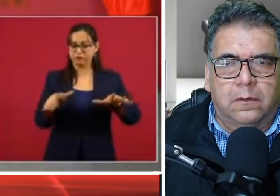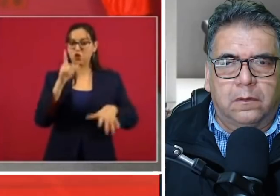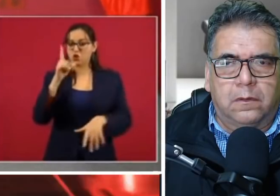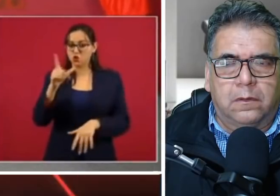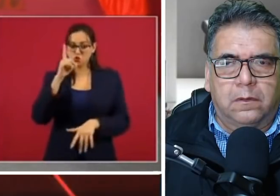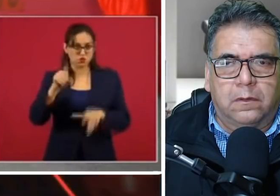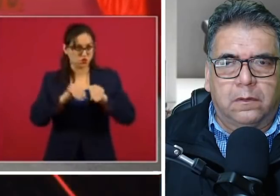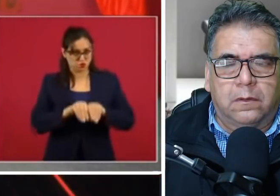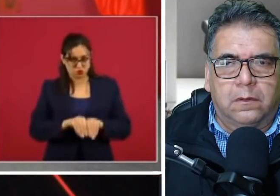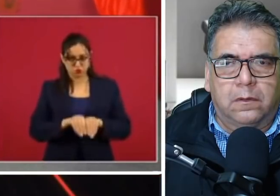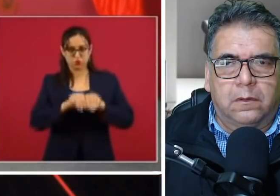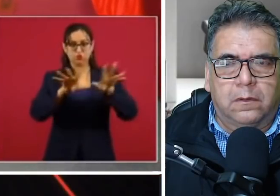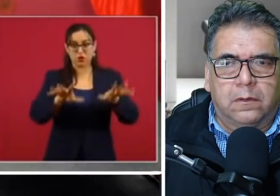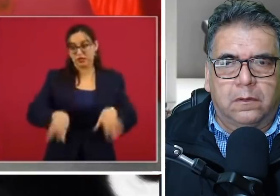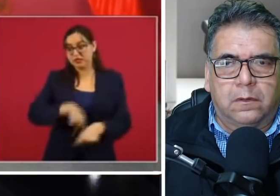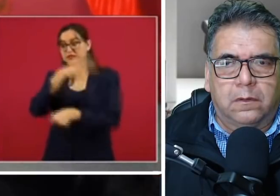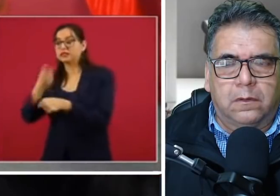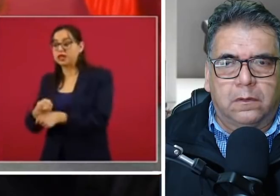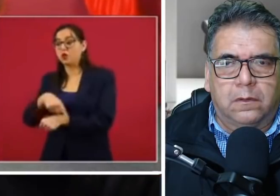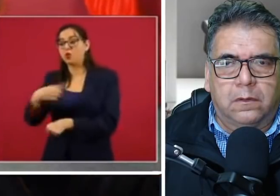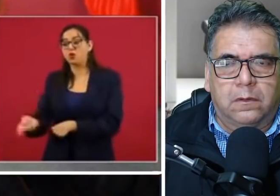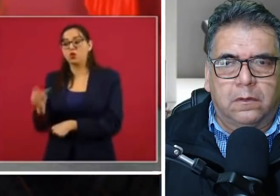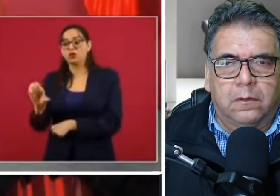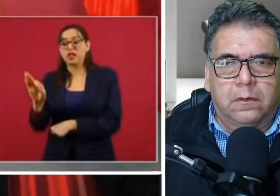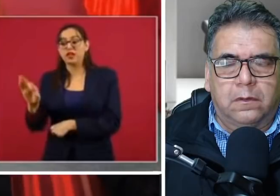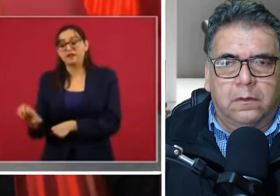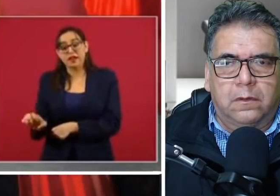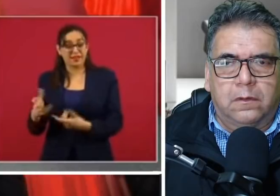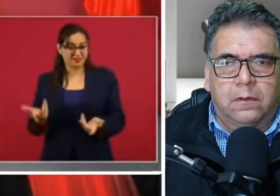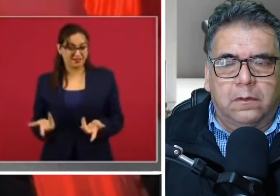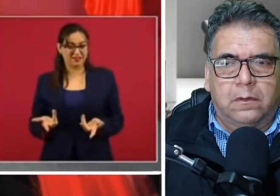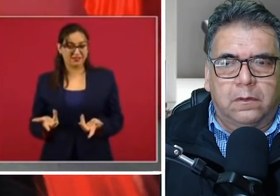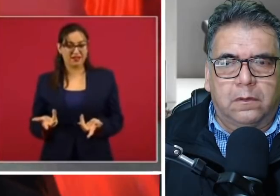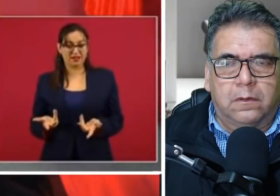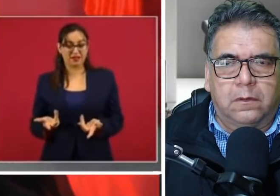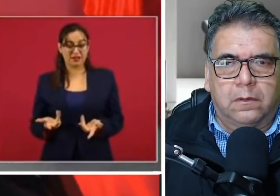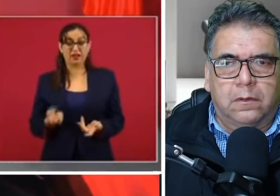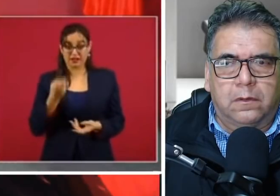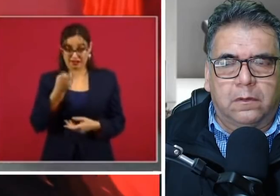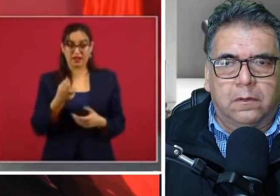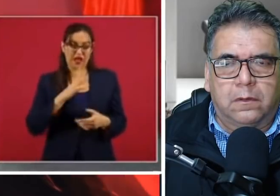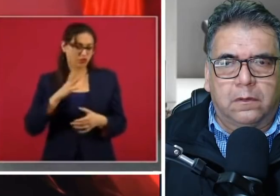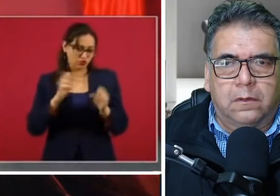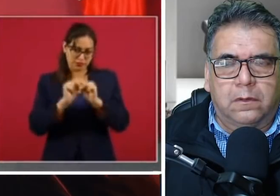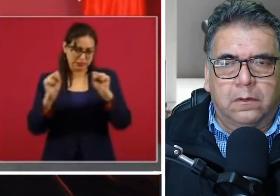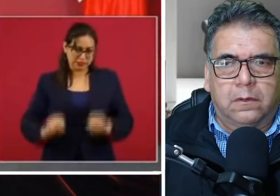subir la energía, en ser despachadas en el Sistema Nacional de